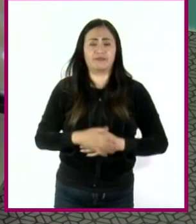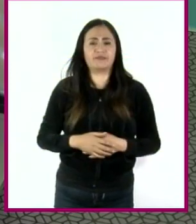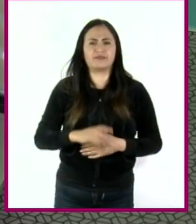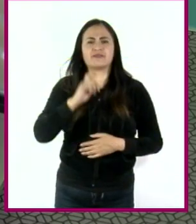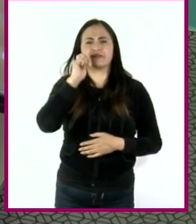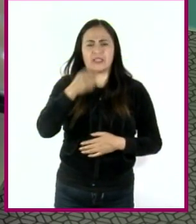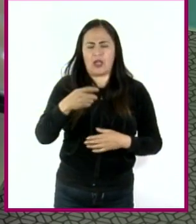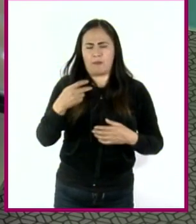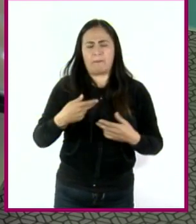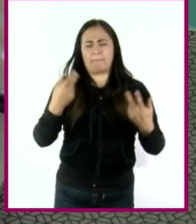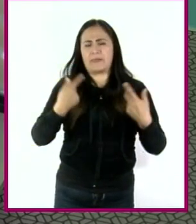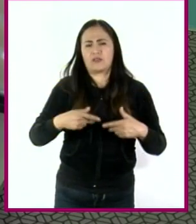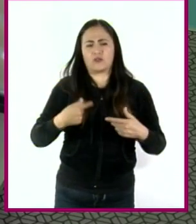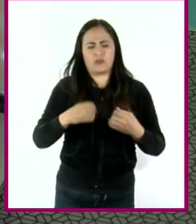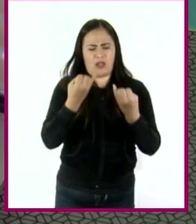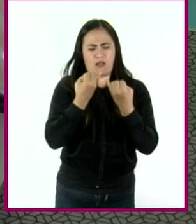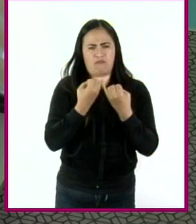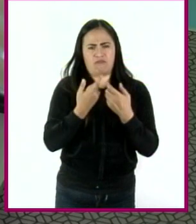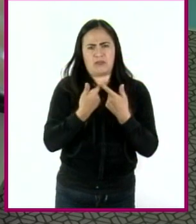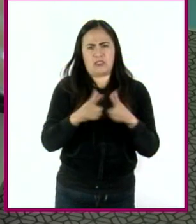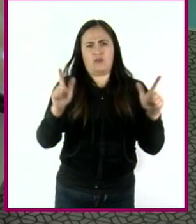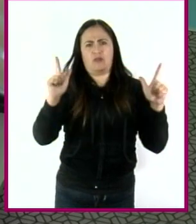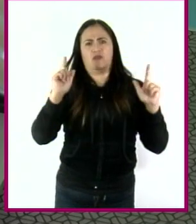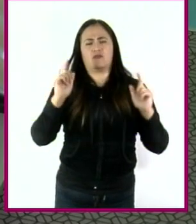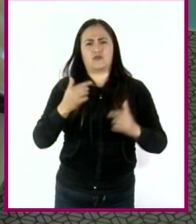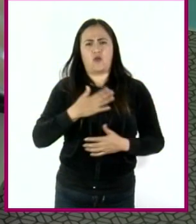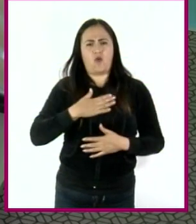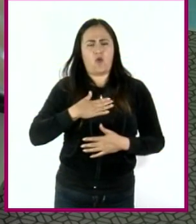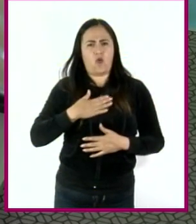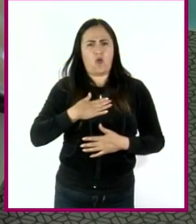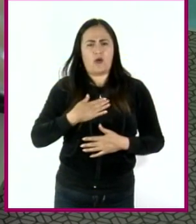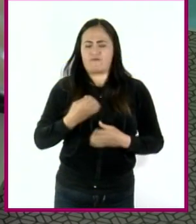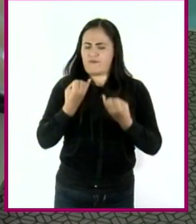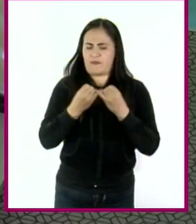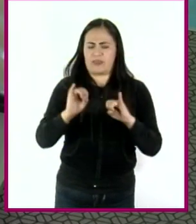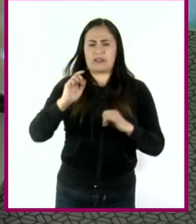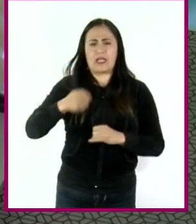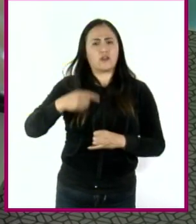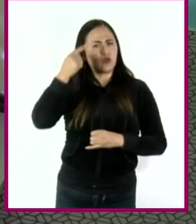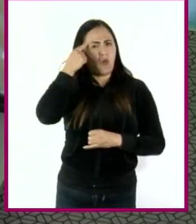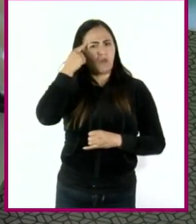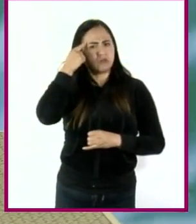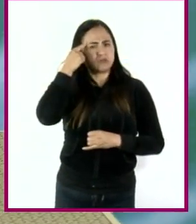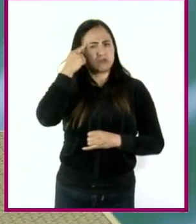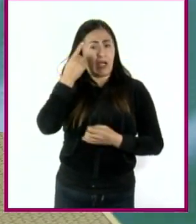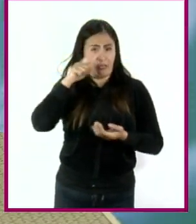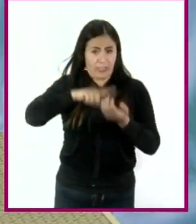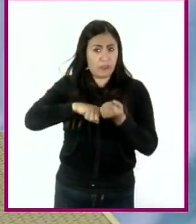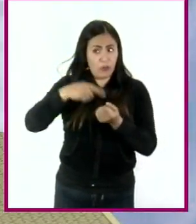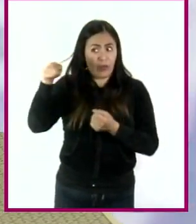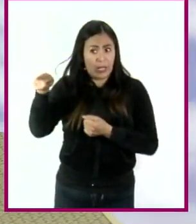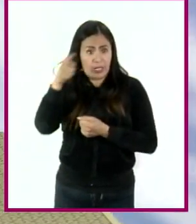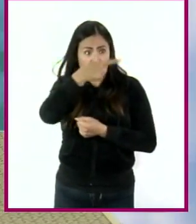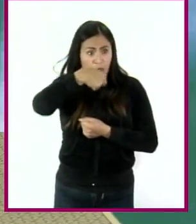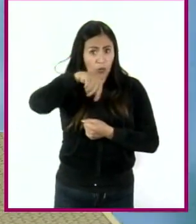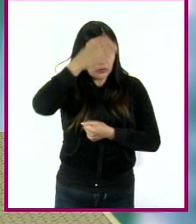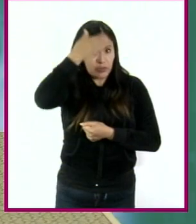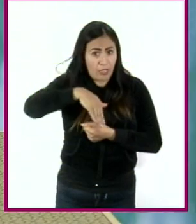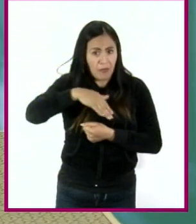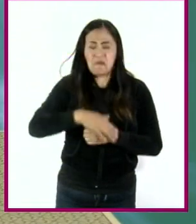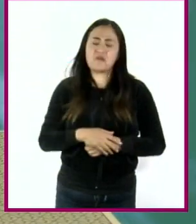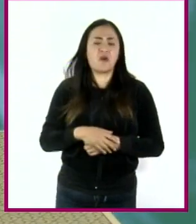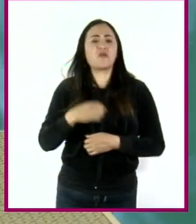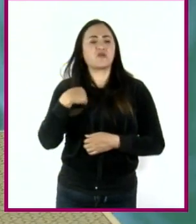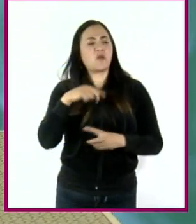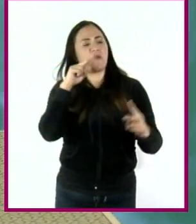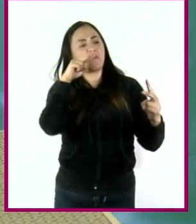libertad de un individuo, es que nadie puede saber lo que yo estoy pensando. Yo puedo mirarte y pensar de ti lo que se me